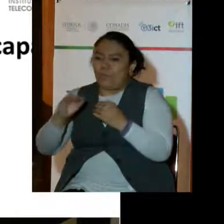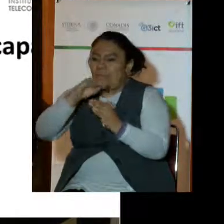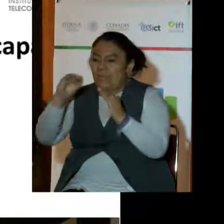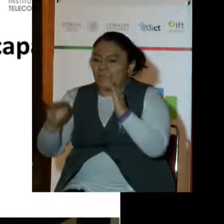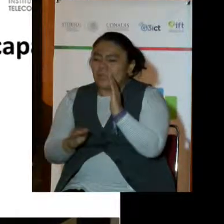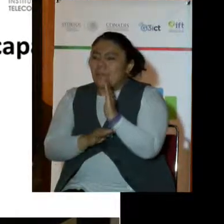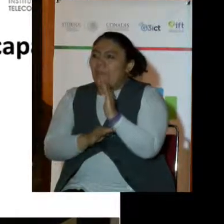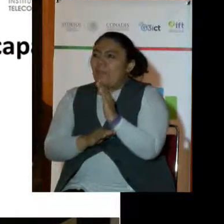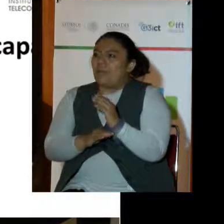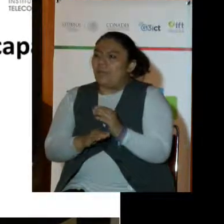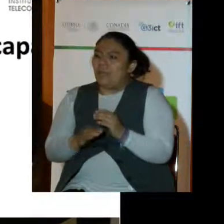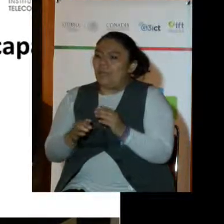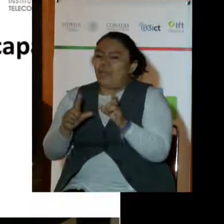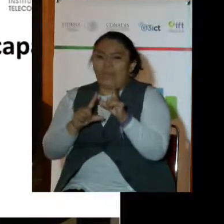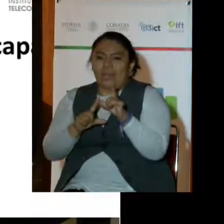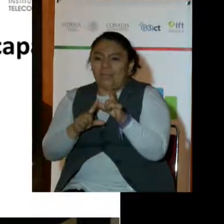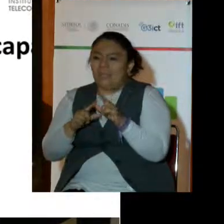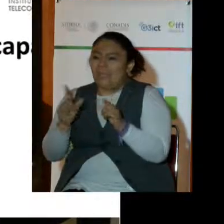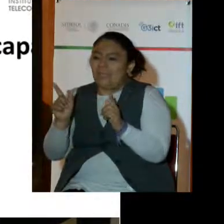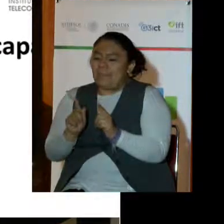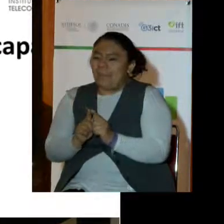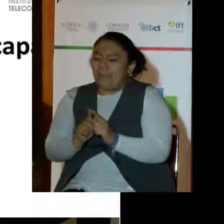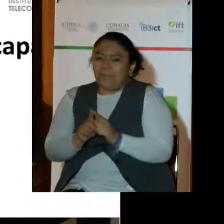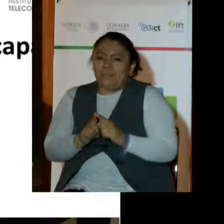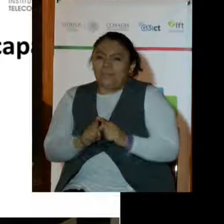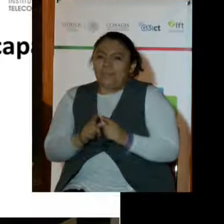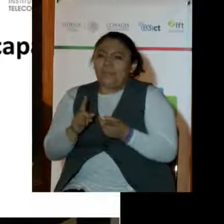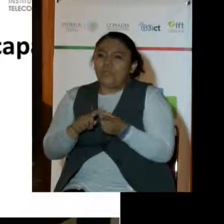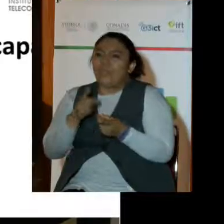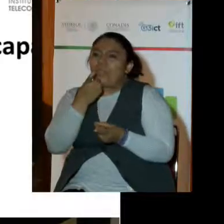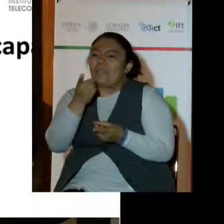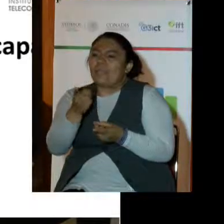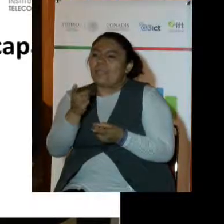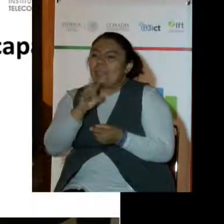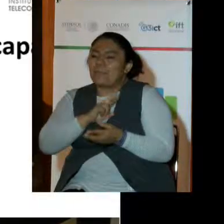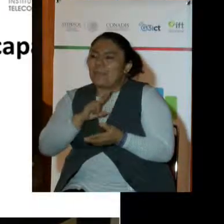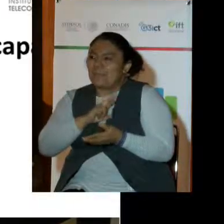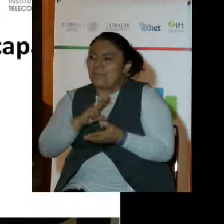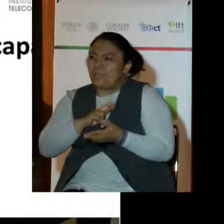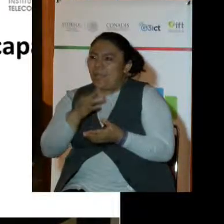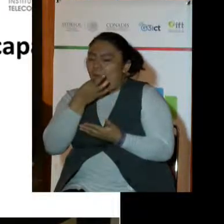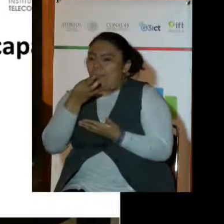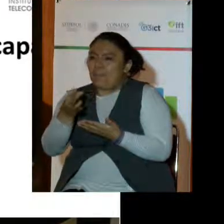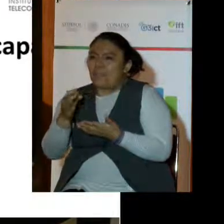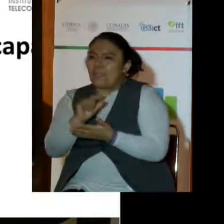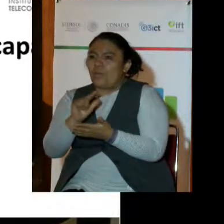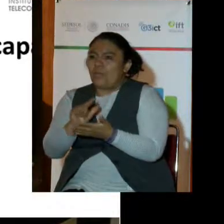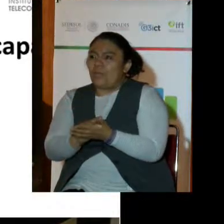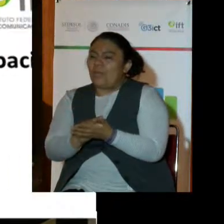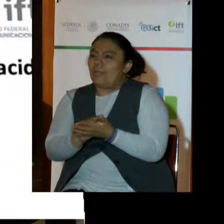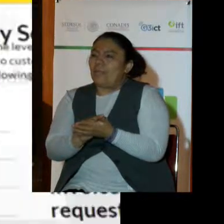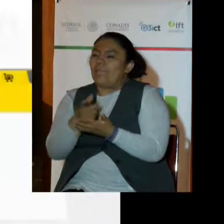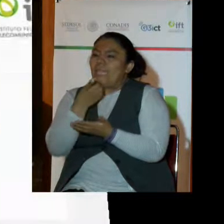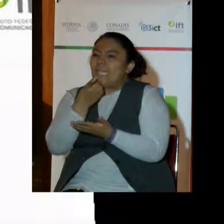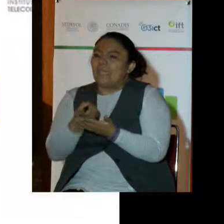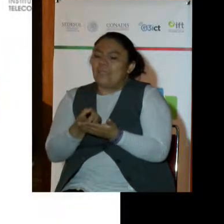hasta abajo, en una letrita minúscula, donde dice privacidad, aviso legal, webmaster,